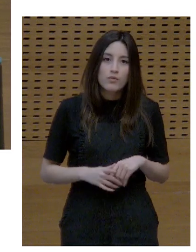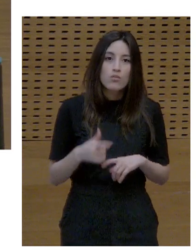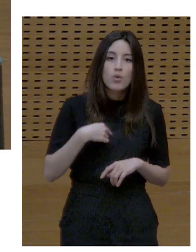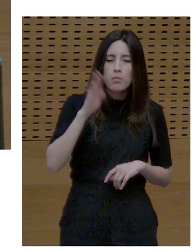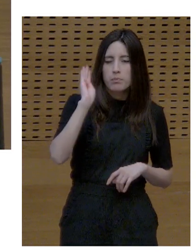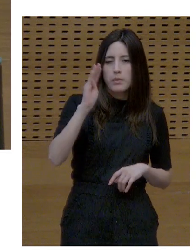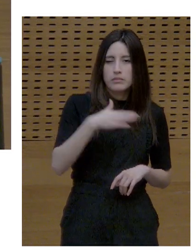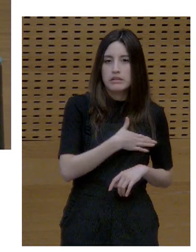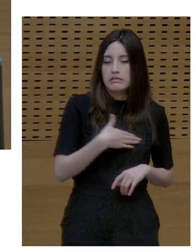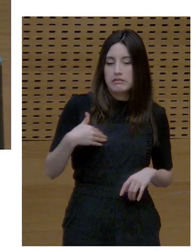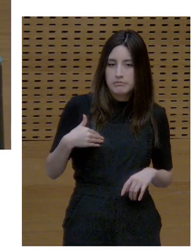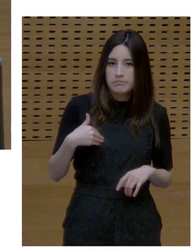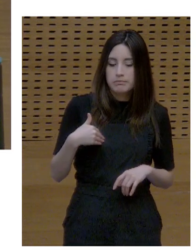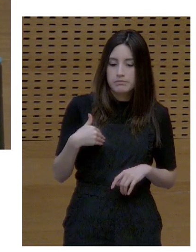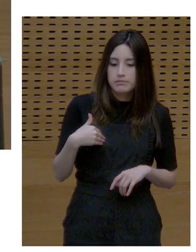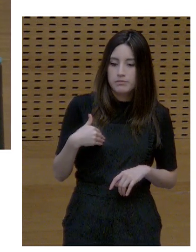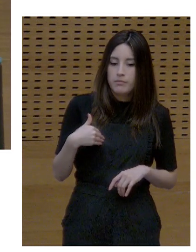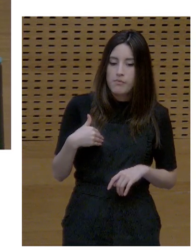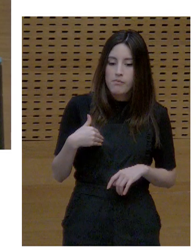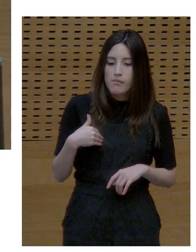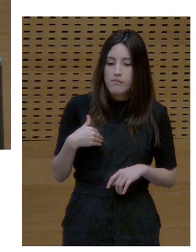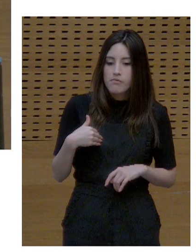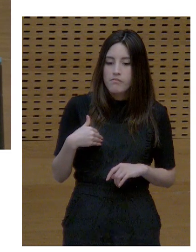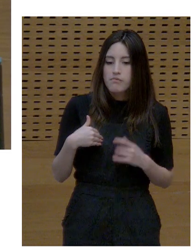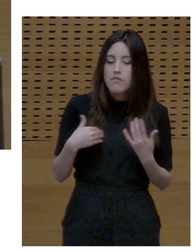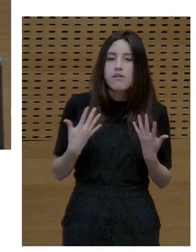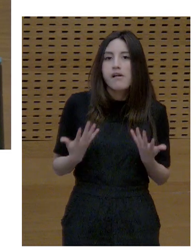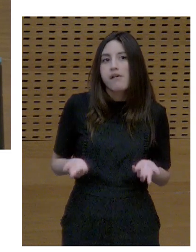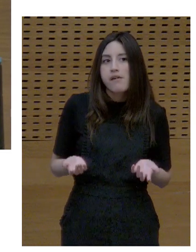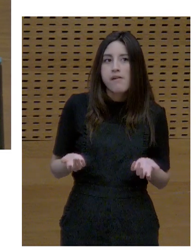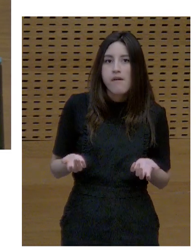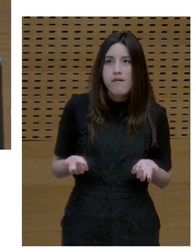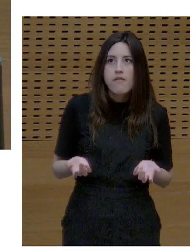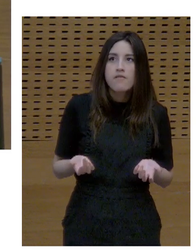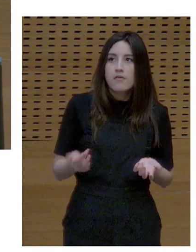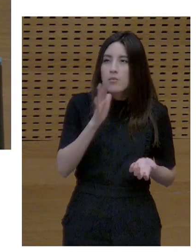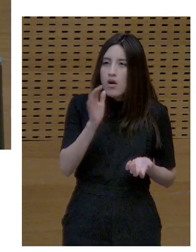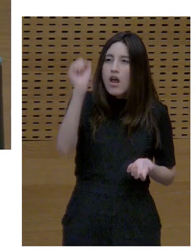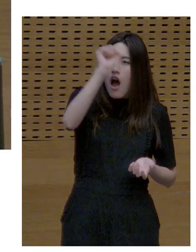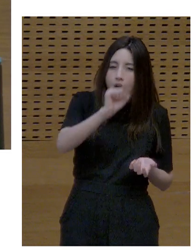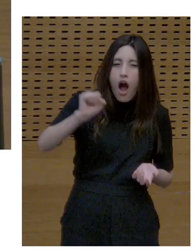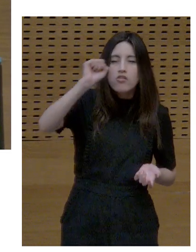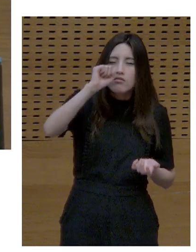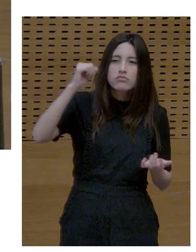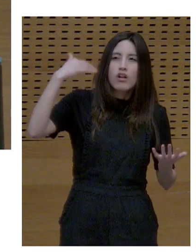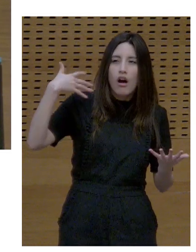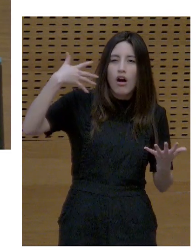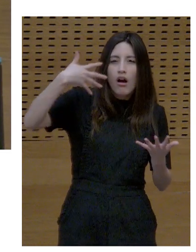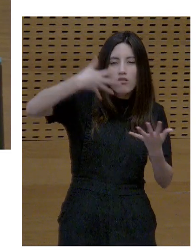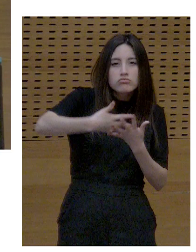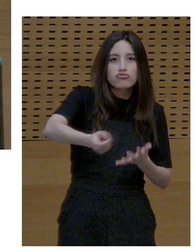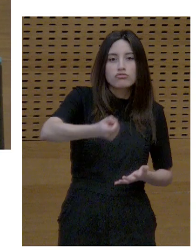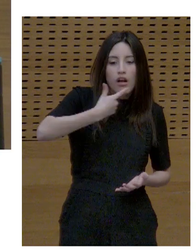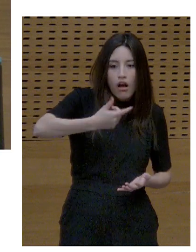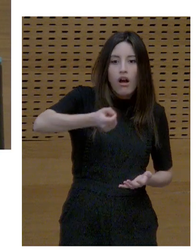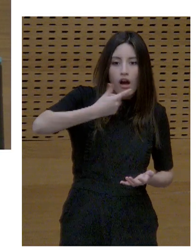preguntar hasta qué punto la toma continuada a lo largo de los años de medicamentos pueden